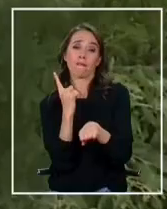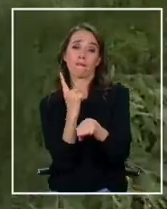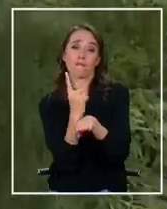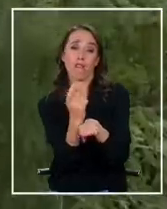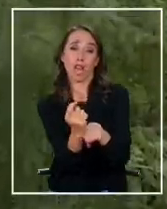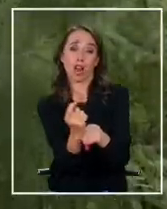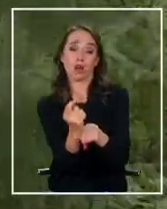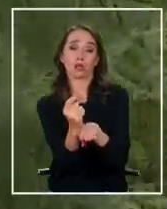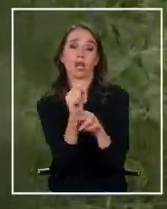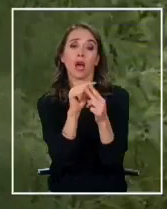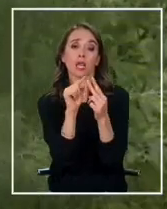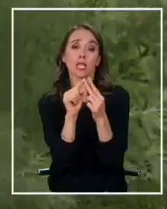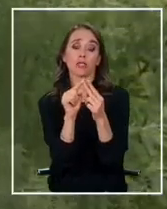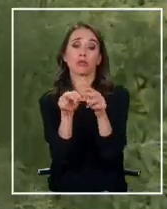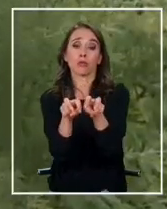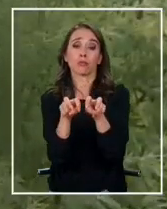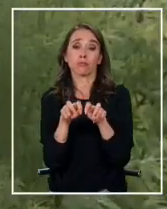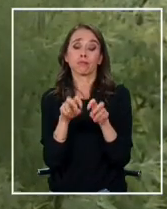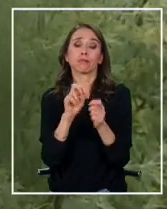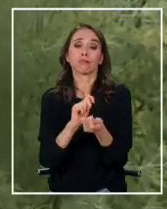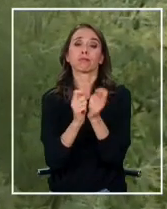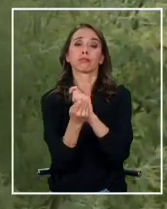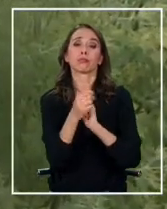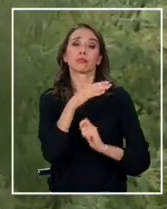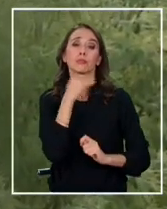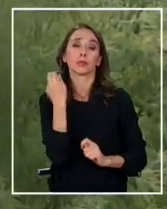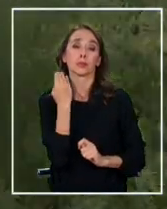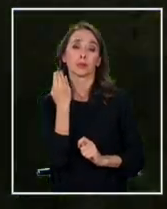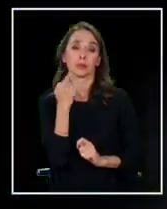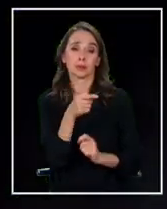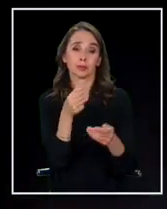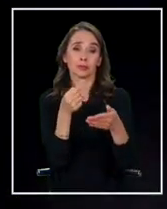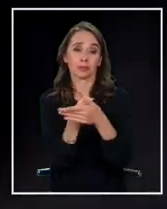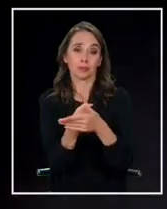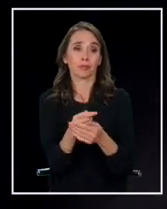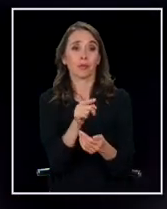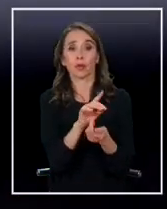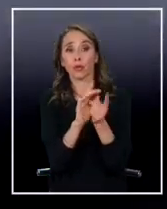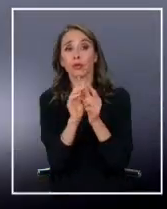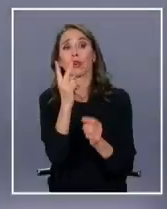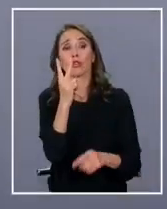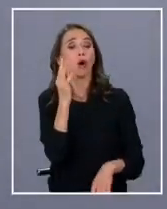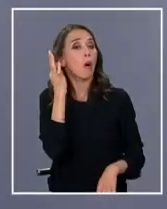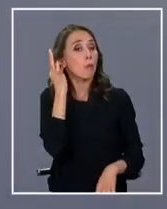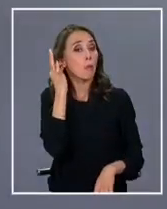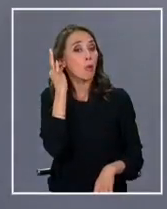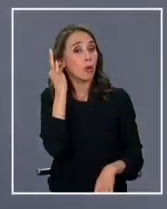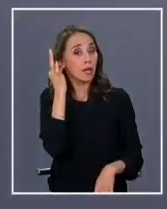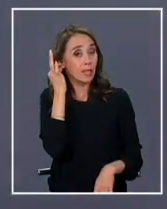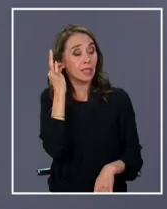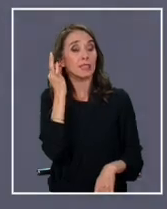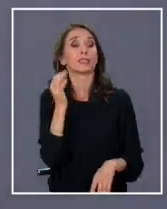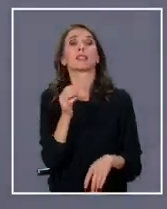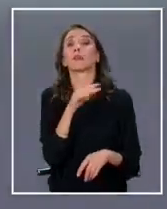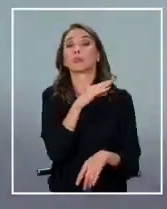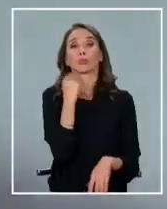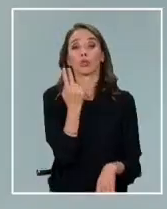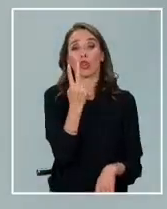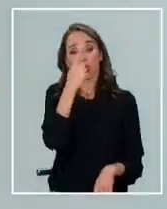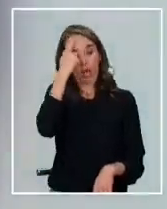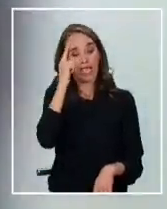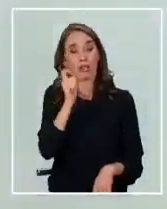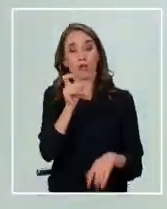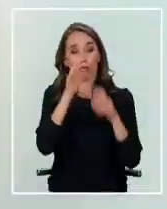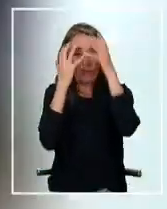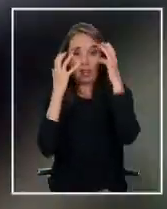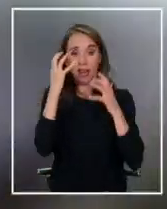una combinación mortal para los ocupantes de este automóvil. Dos mujeres fallecidas y dos heridos de consideración